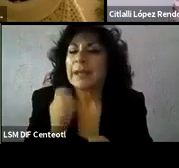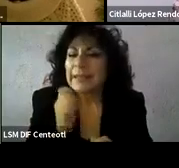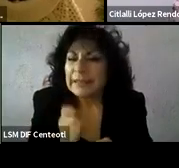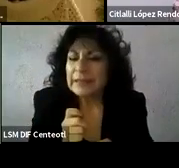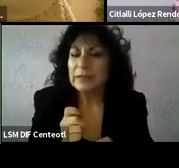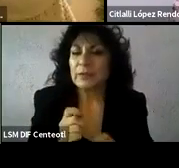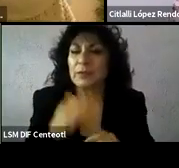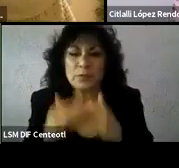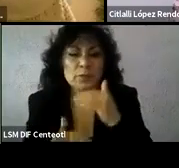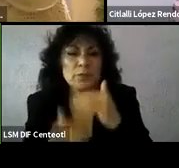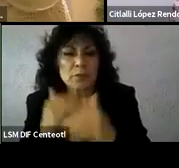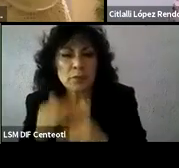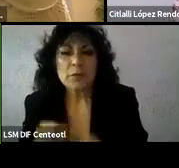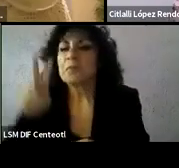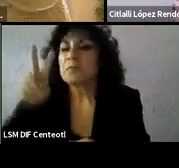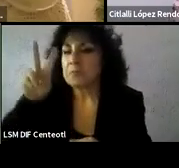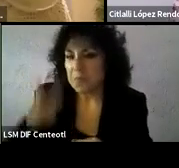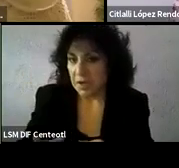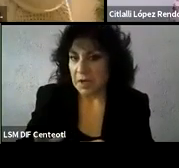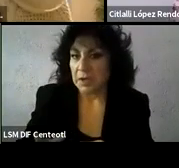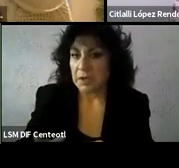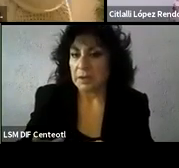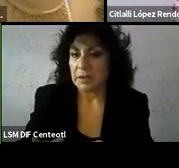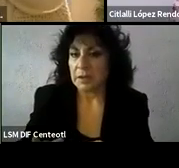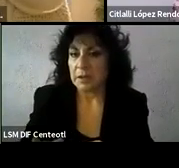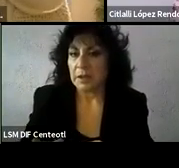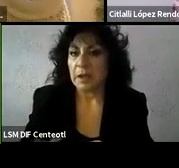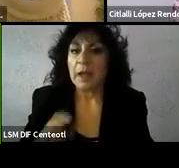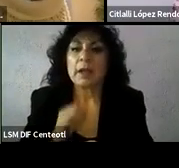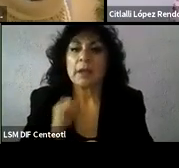auténticos de poder hacer educación para la paz, ¿no?